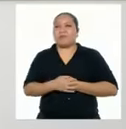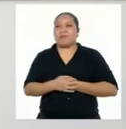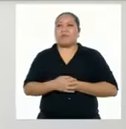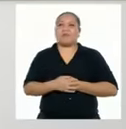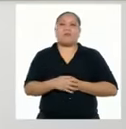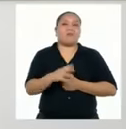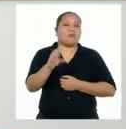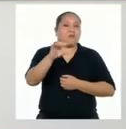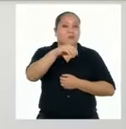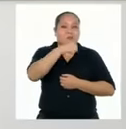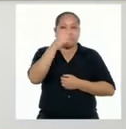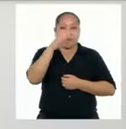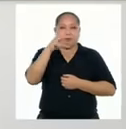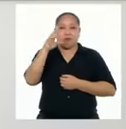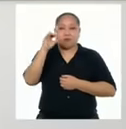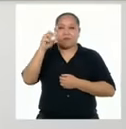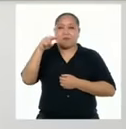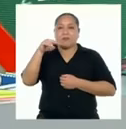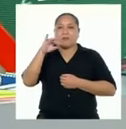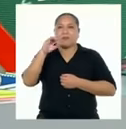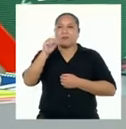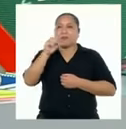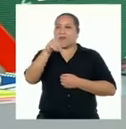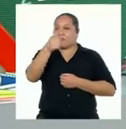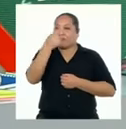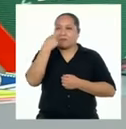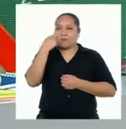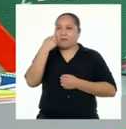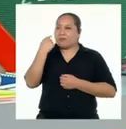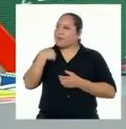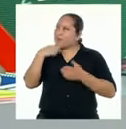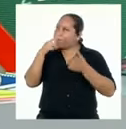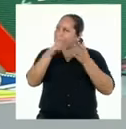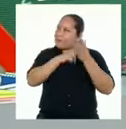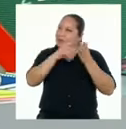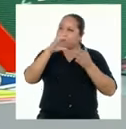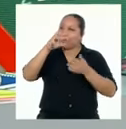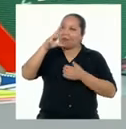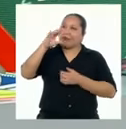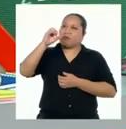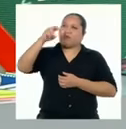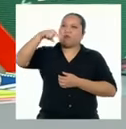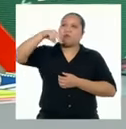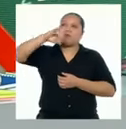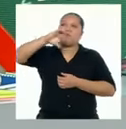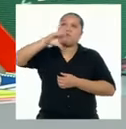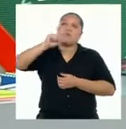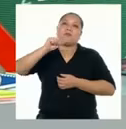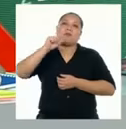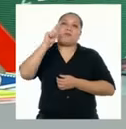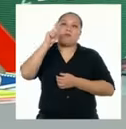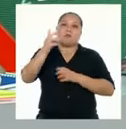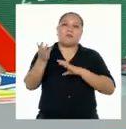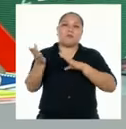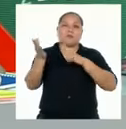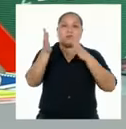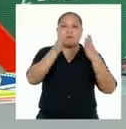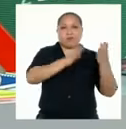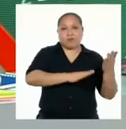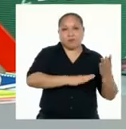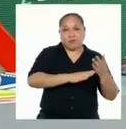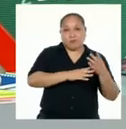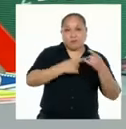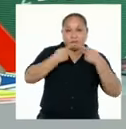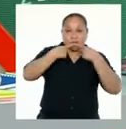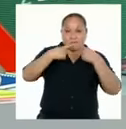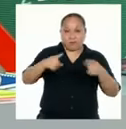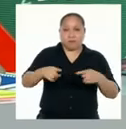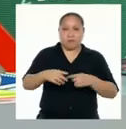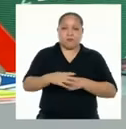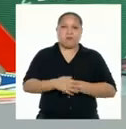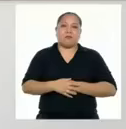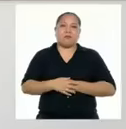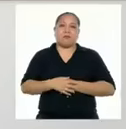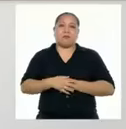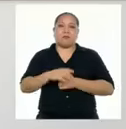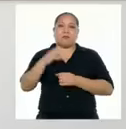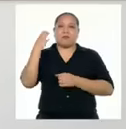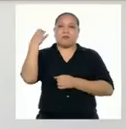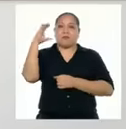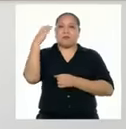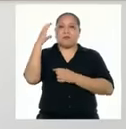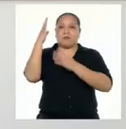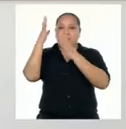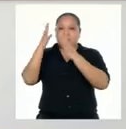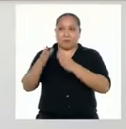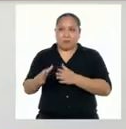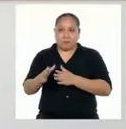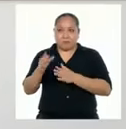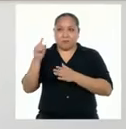¿Qué otras crónicas conocen? Yo he leído Crónica de una muerte anunciada, del novel colombiano Gabriel García Márquez. Ese